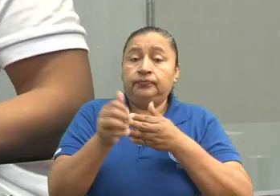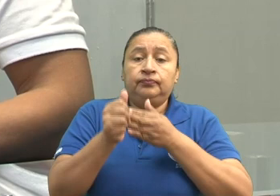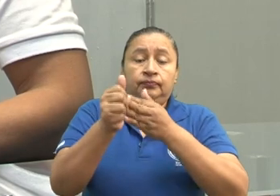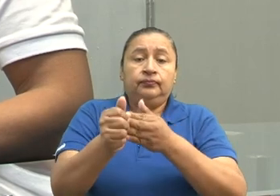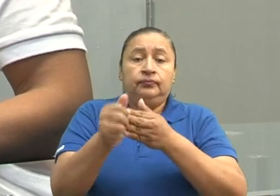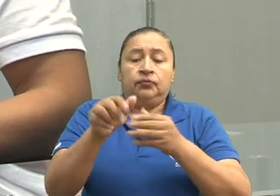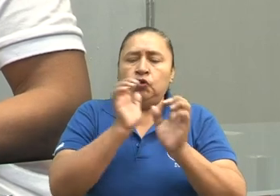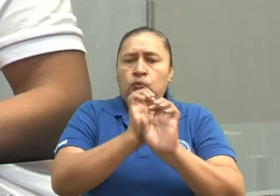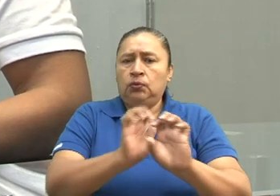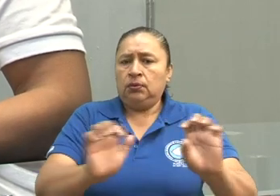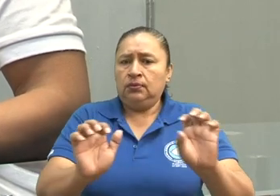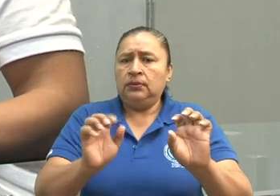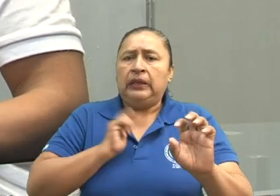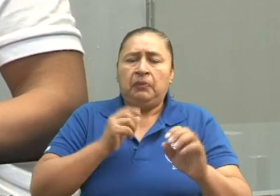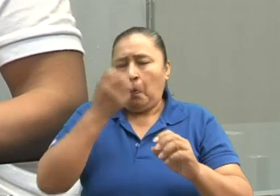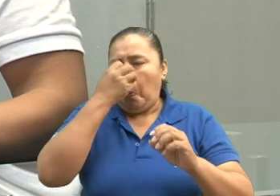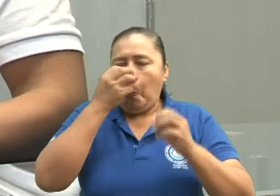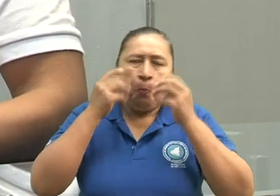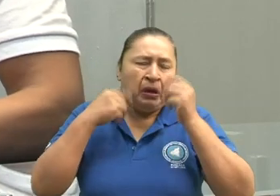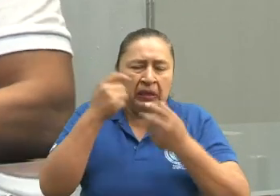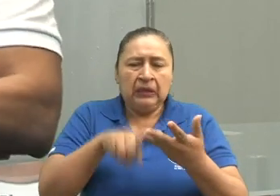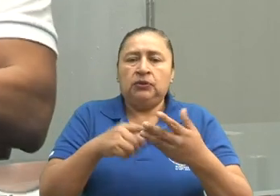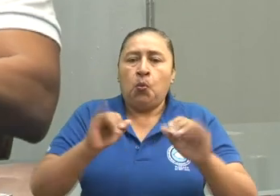a los niños. Hemos tenido payasos, juegos